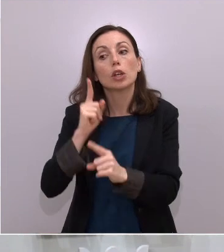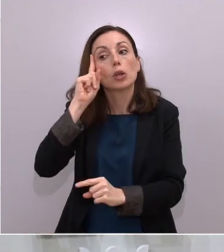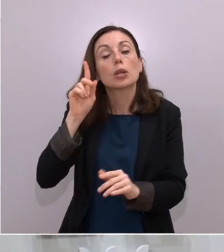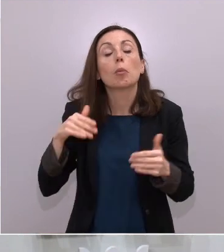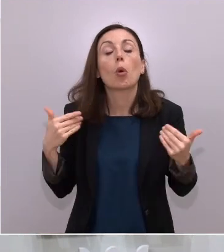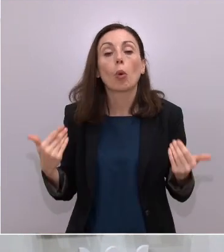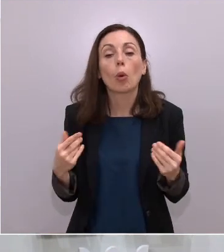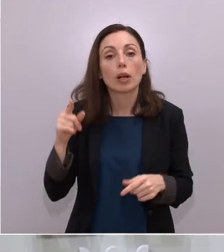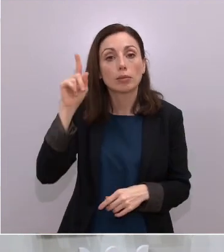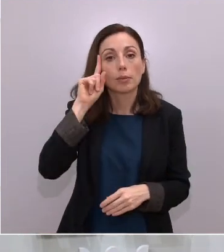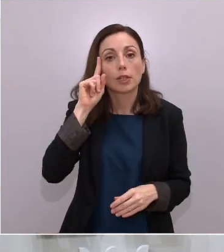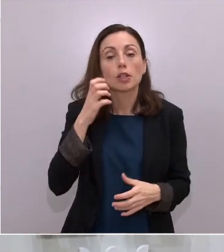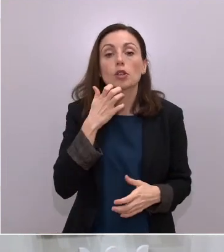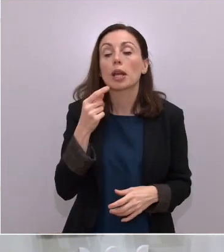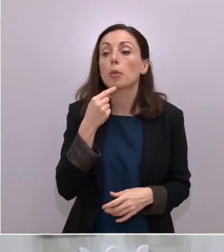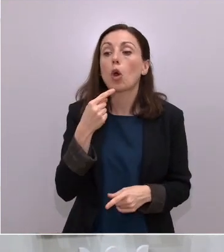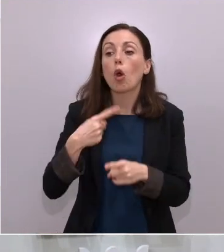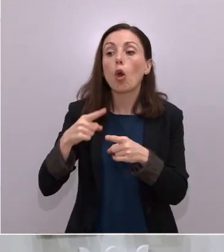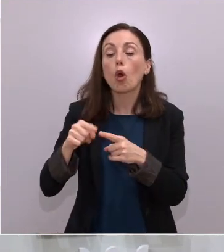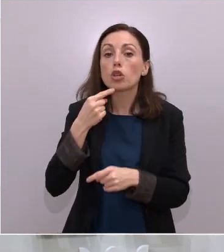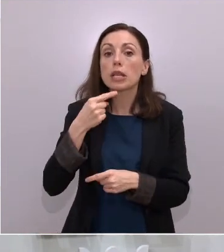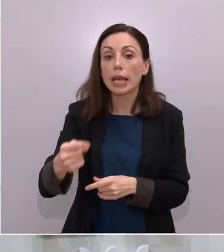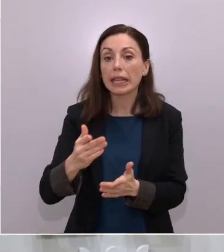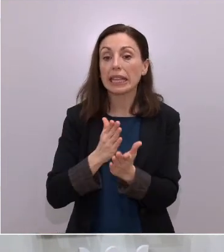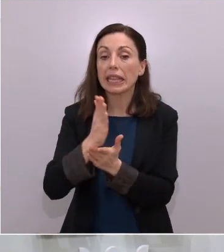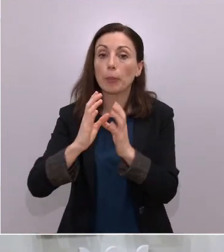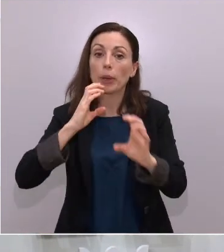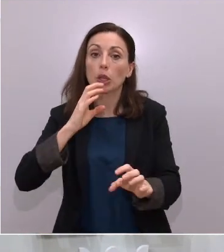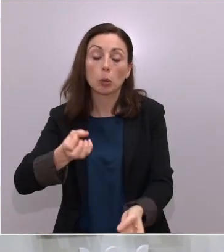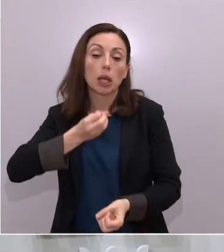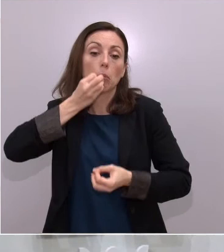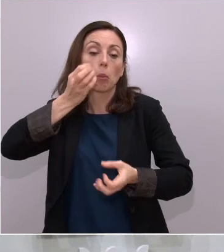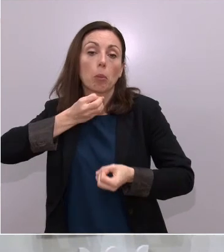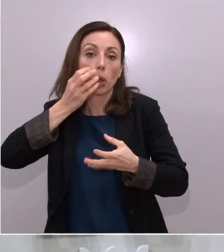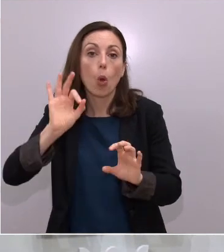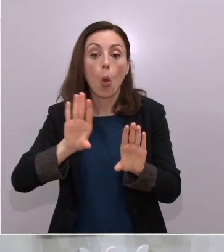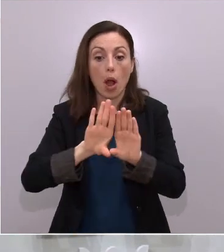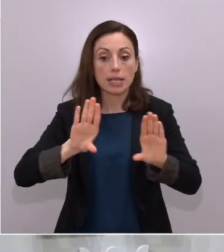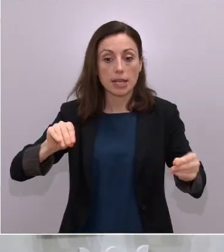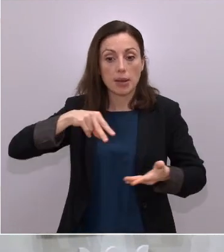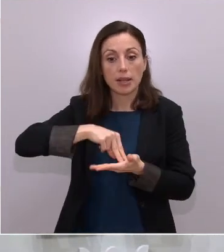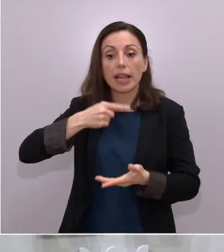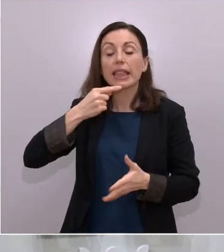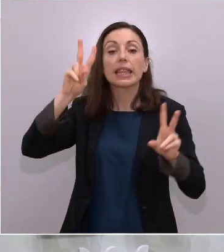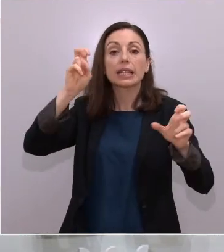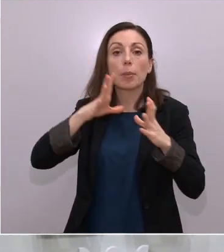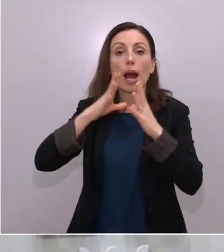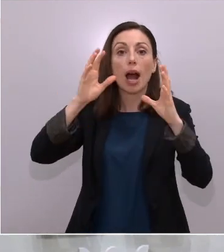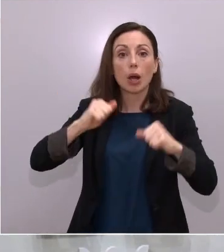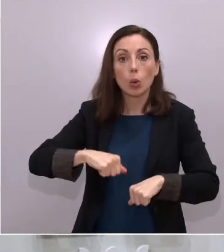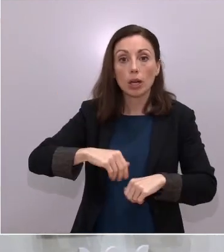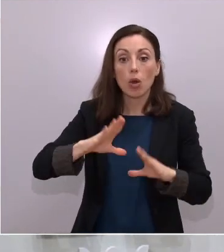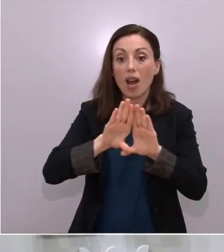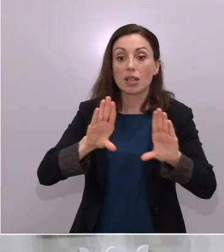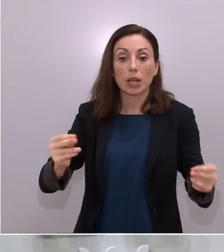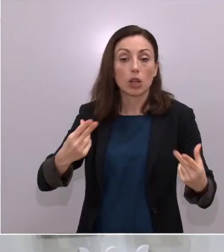en esa voluntad que manifiestan en los medios de comunicación o en la Asamblea Regional de llegar a un acuerdo, si en cuanto se sale de la